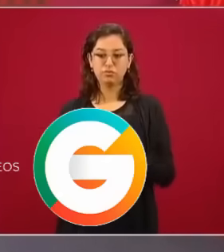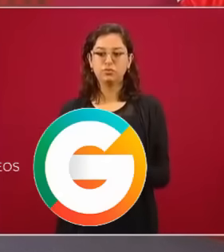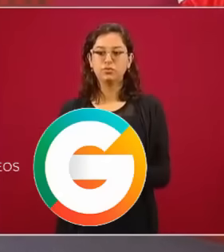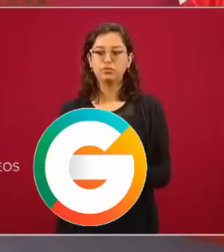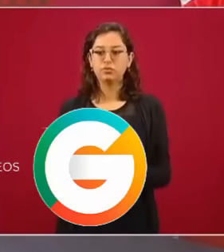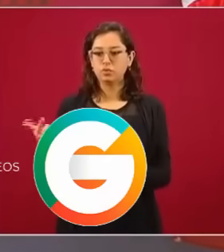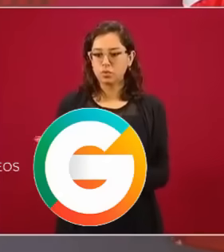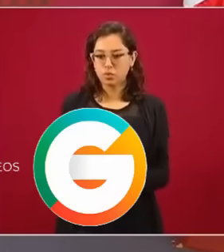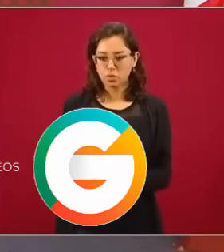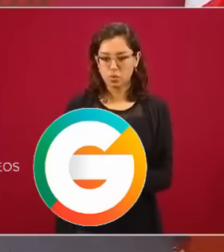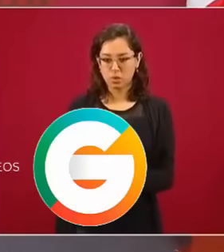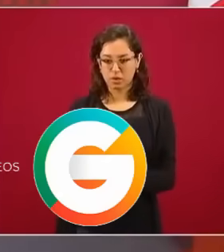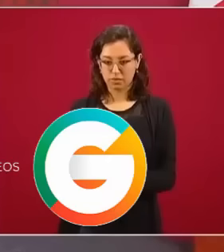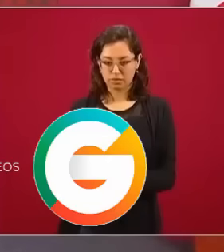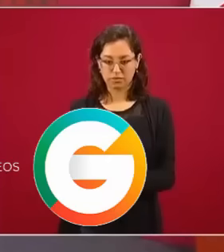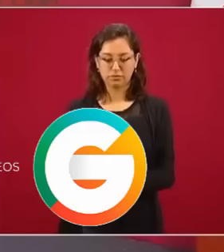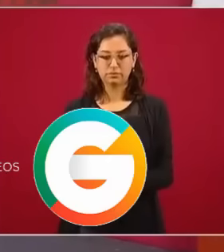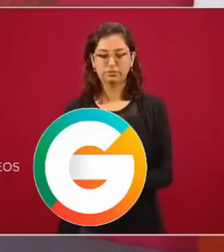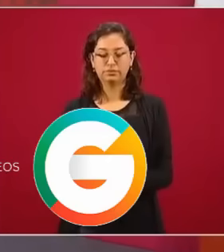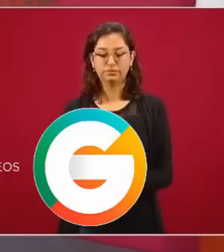Guanajuato